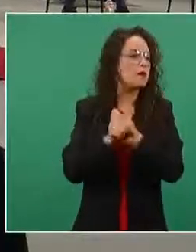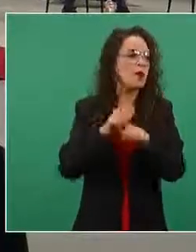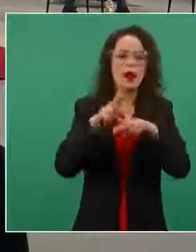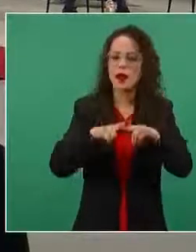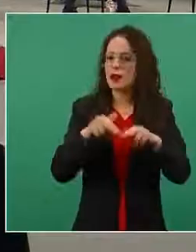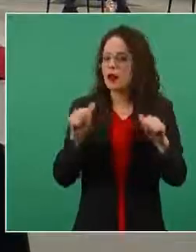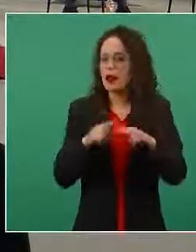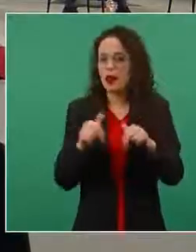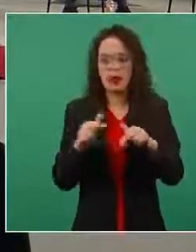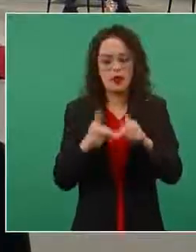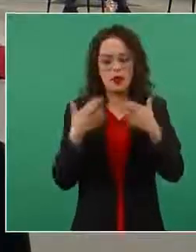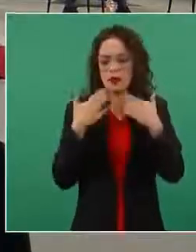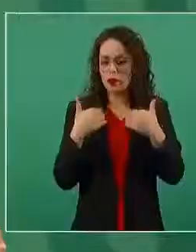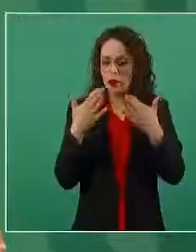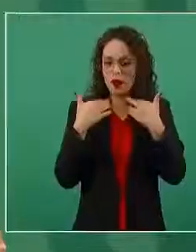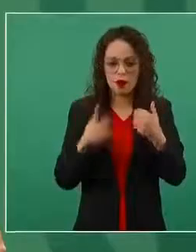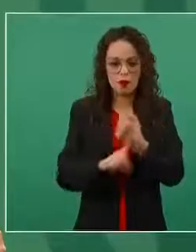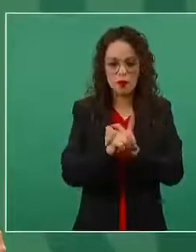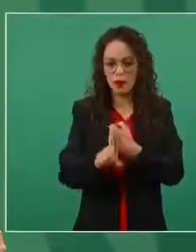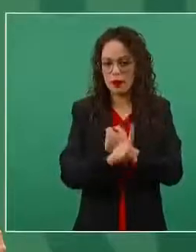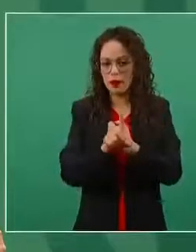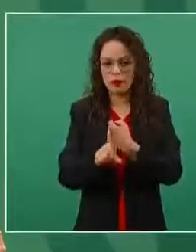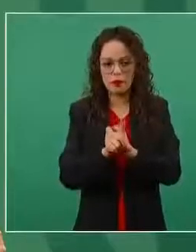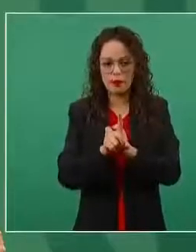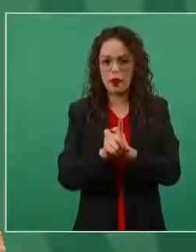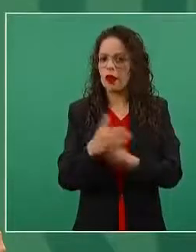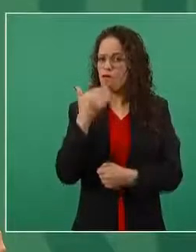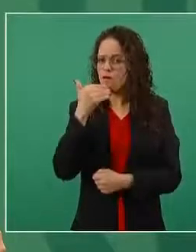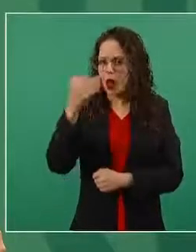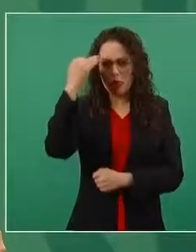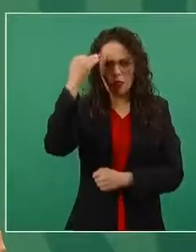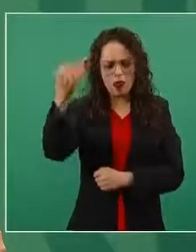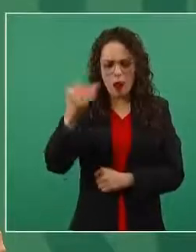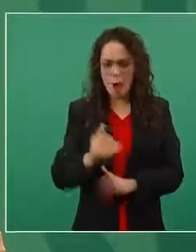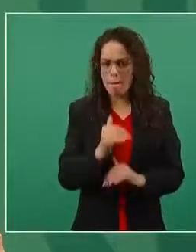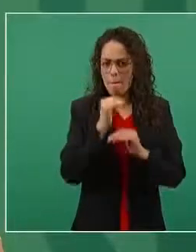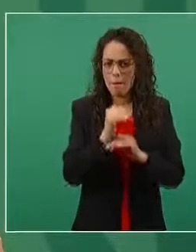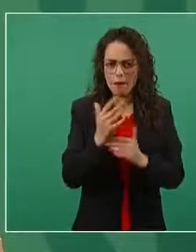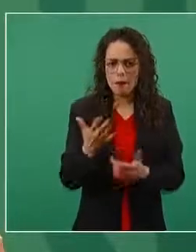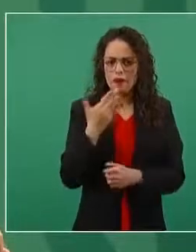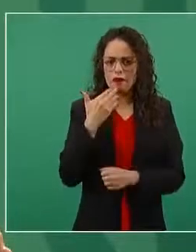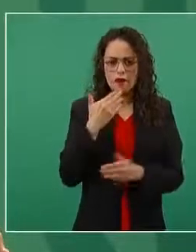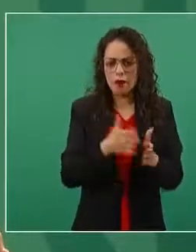No hay problema, está a tiempo. No existe